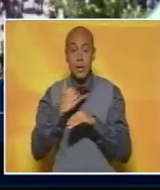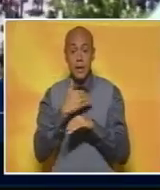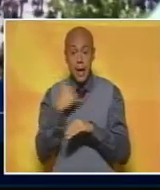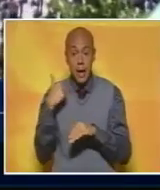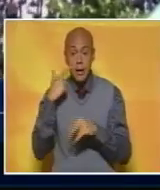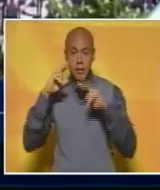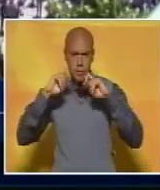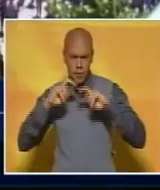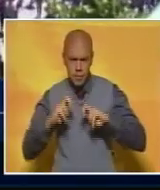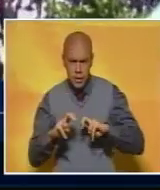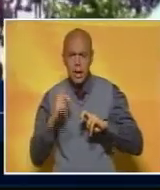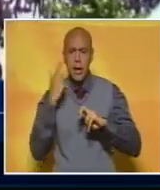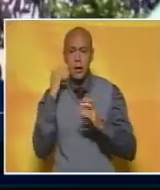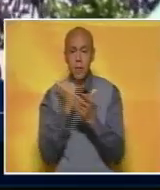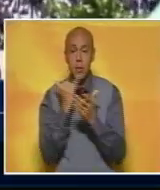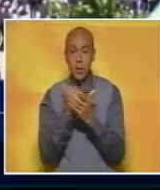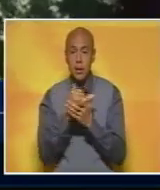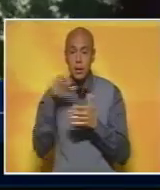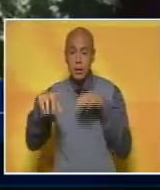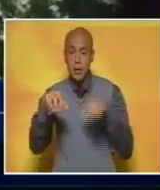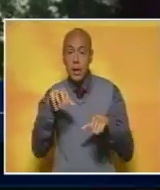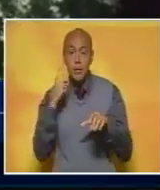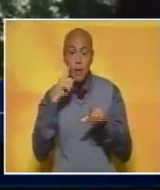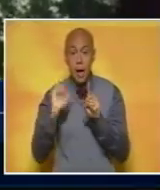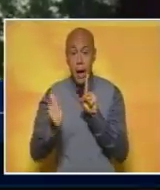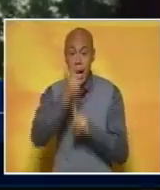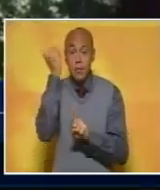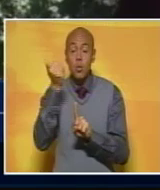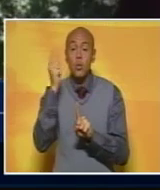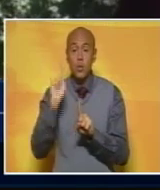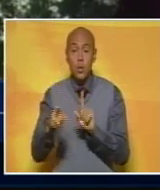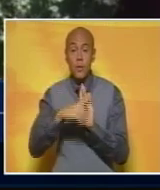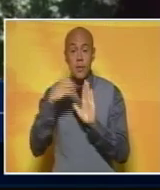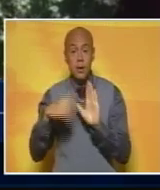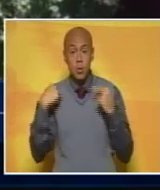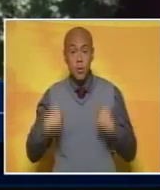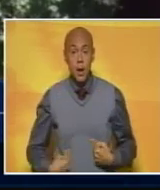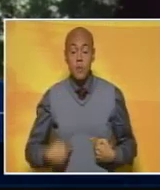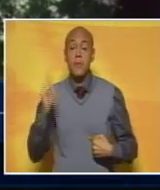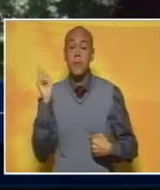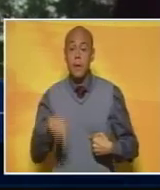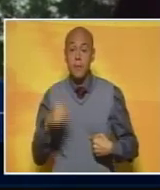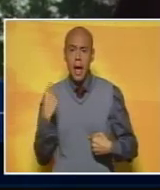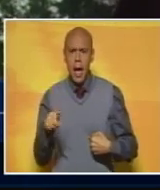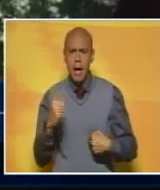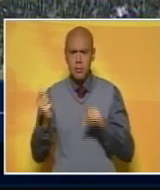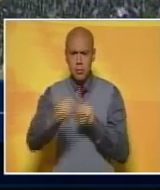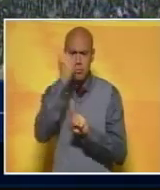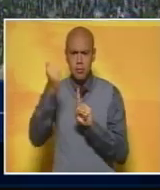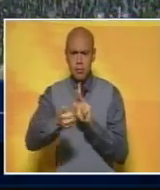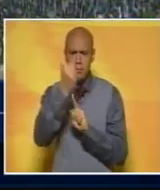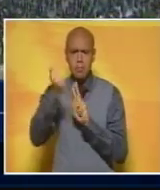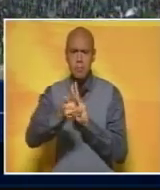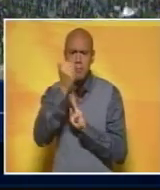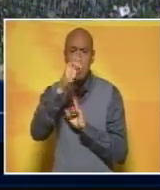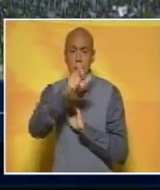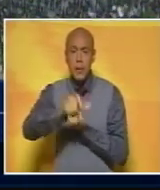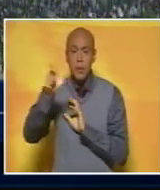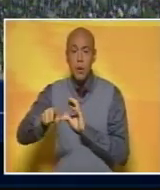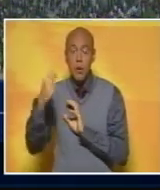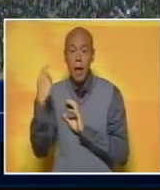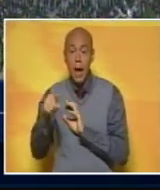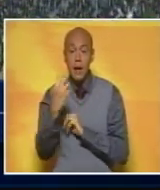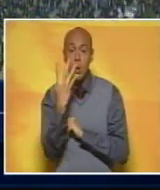investigados los casos vinculados a abusos y violaciones de derechos humanos. Se conoció que entre las víctimas de estos supuestos delitos